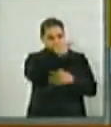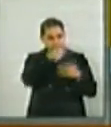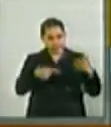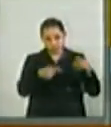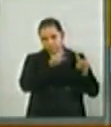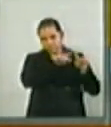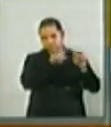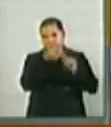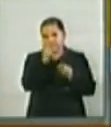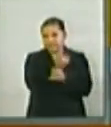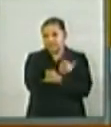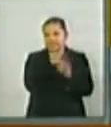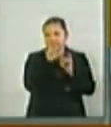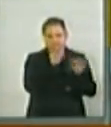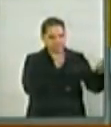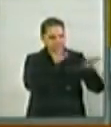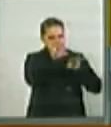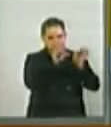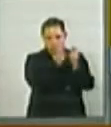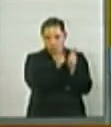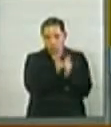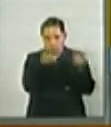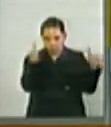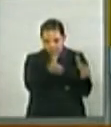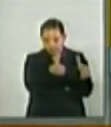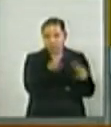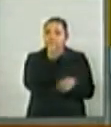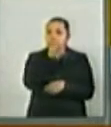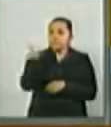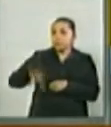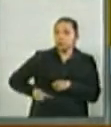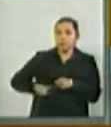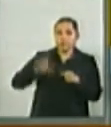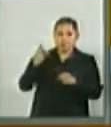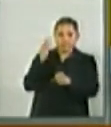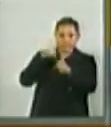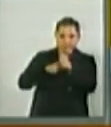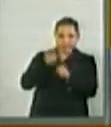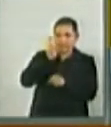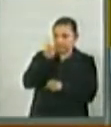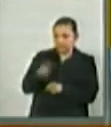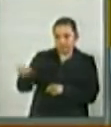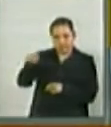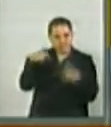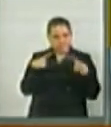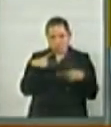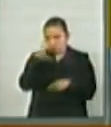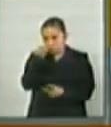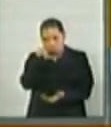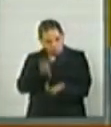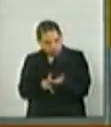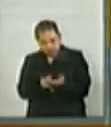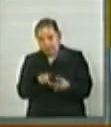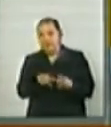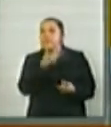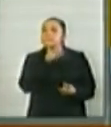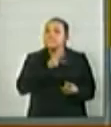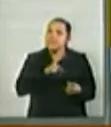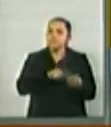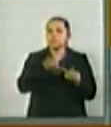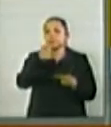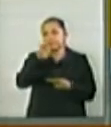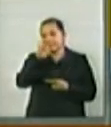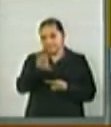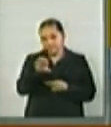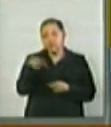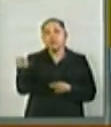su caso, los consejeros del Gobierno Federal que no sean servidores públicos de Pemex o de la CFE ante